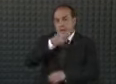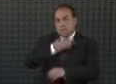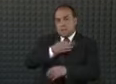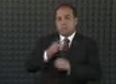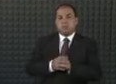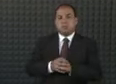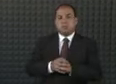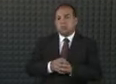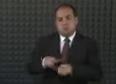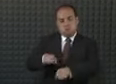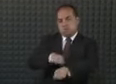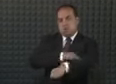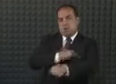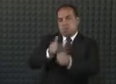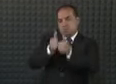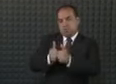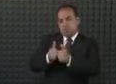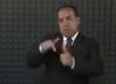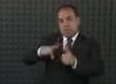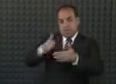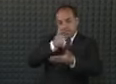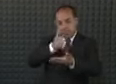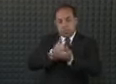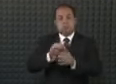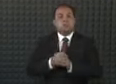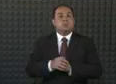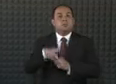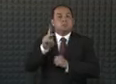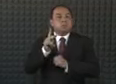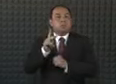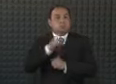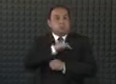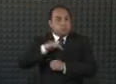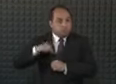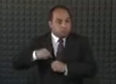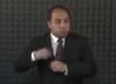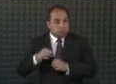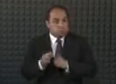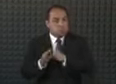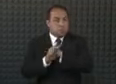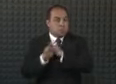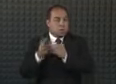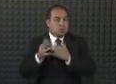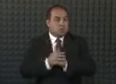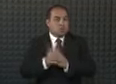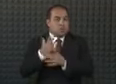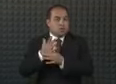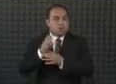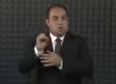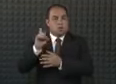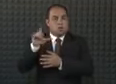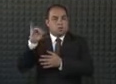no va a ser muy larga su permanencia en la ciudad, pero mientras tanto nosotros, justo le estaba comentando Oliva,